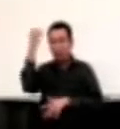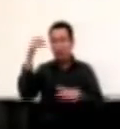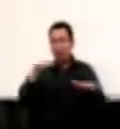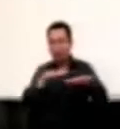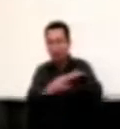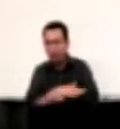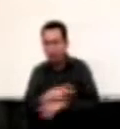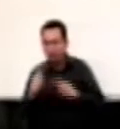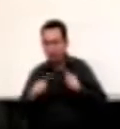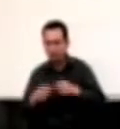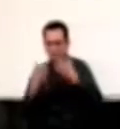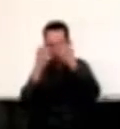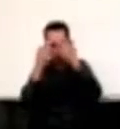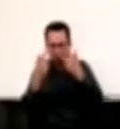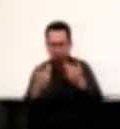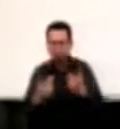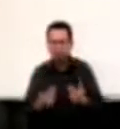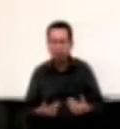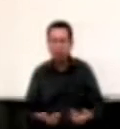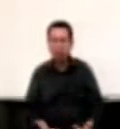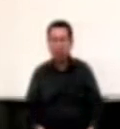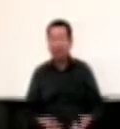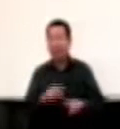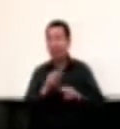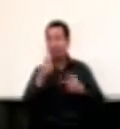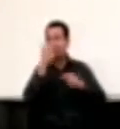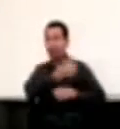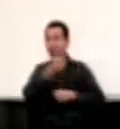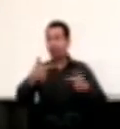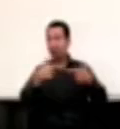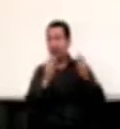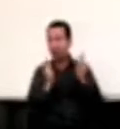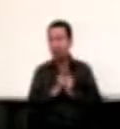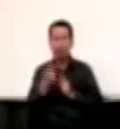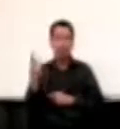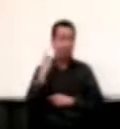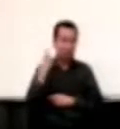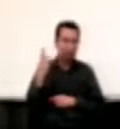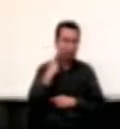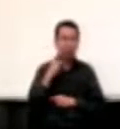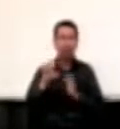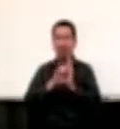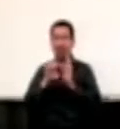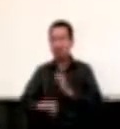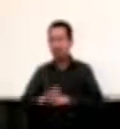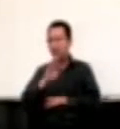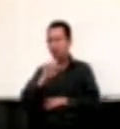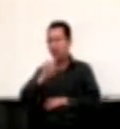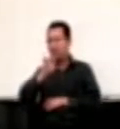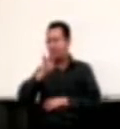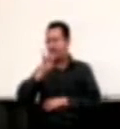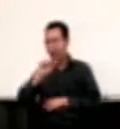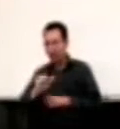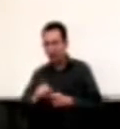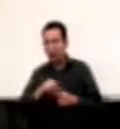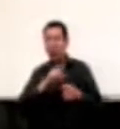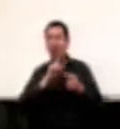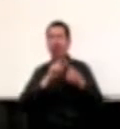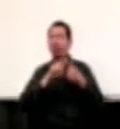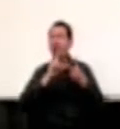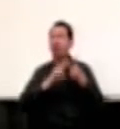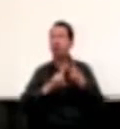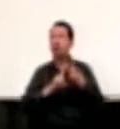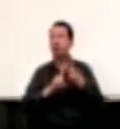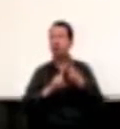colapso de lo que pudiera, que pudo haberse o similar a lo que se ha visto en casos como el boliviano, en casos como el, hay que ver el caso